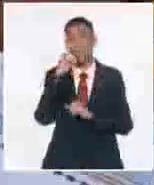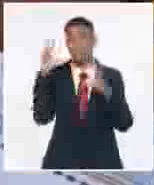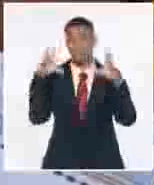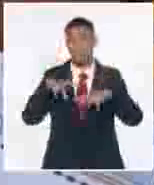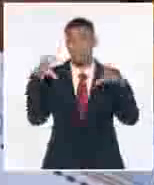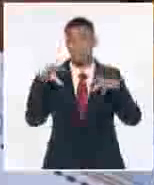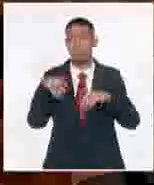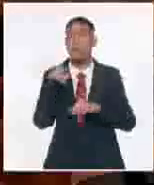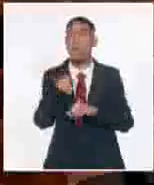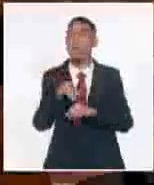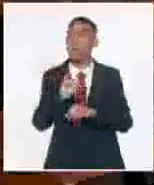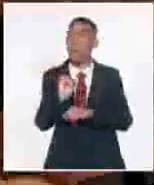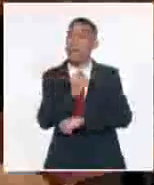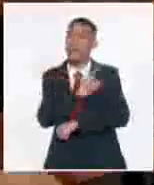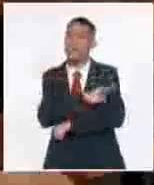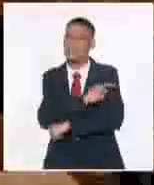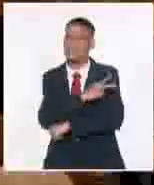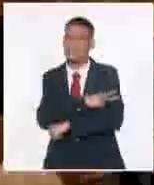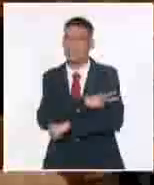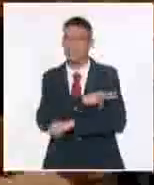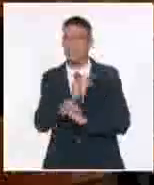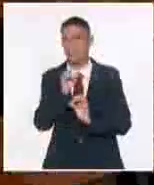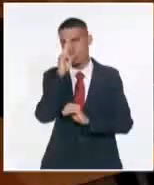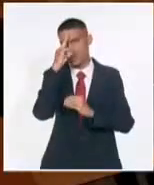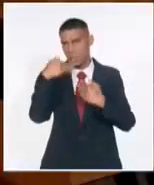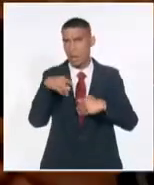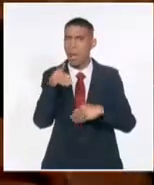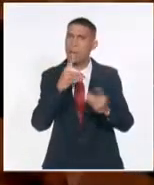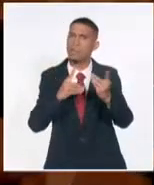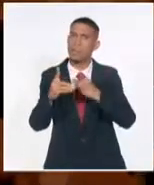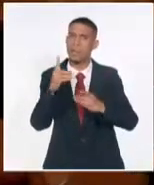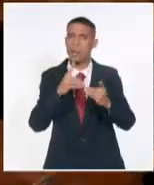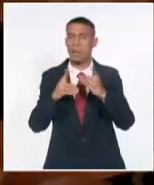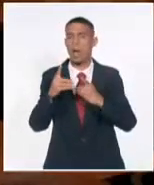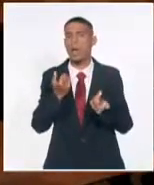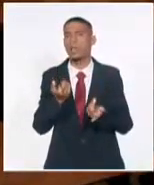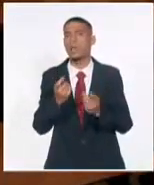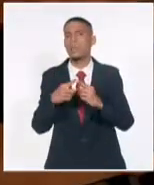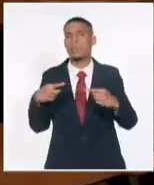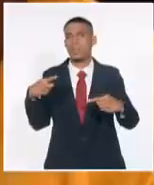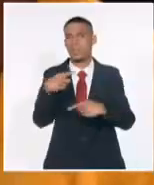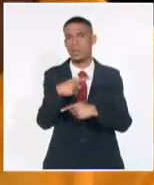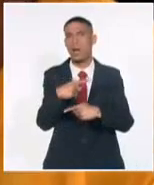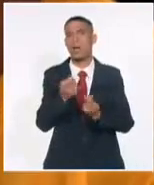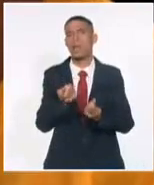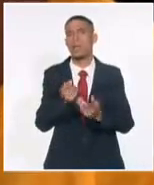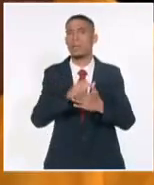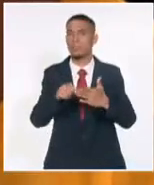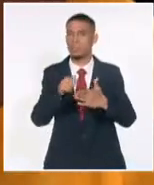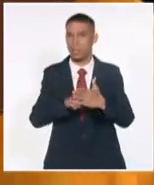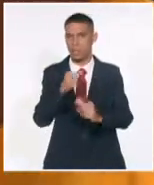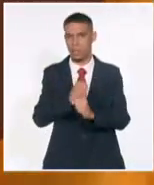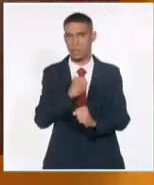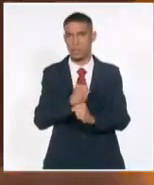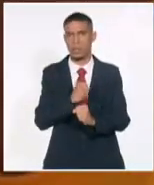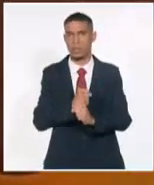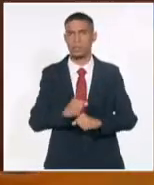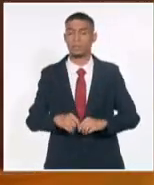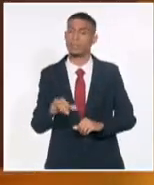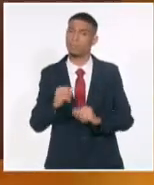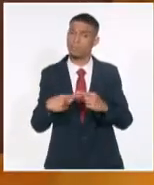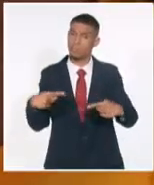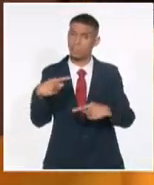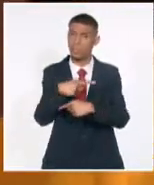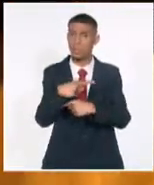primaria y secundaria de salud, ocupó el debate en el que se resaltaron las acciones emprendidas en este municipio a partir de las principales inquietudes